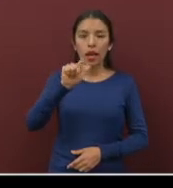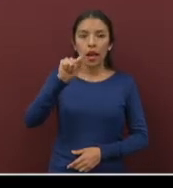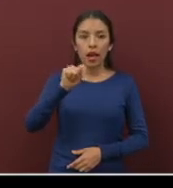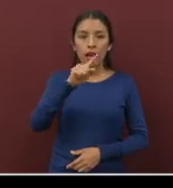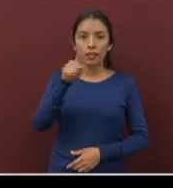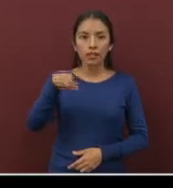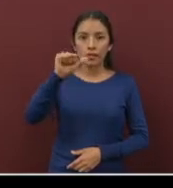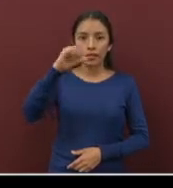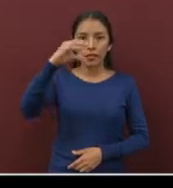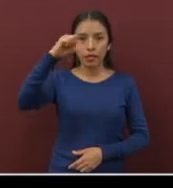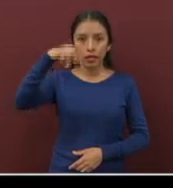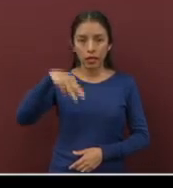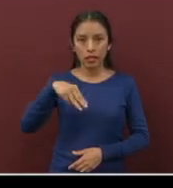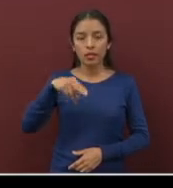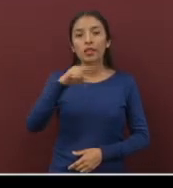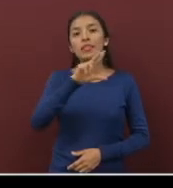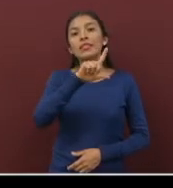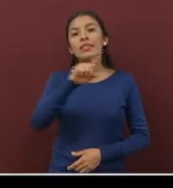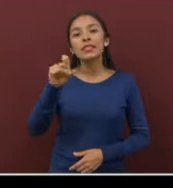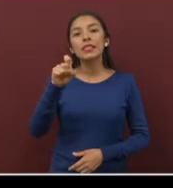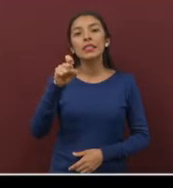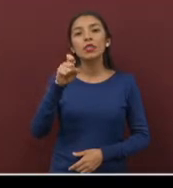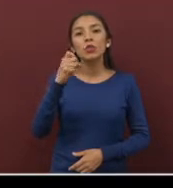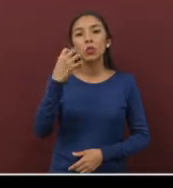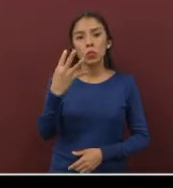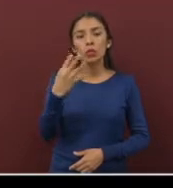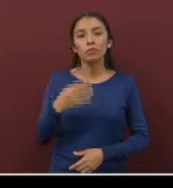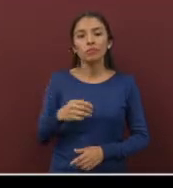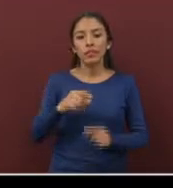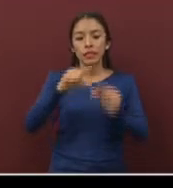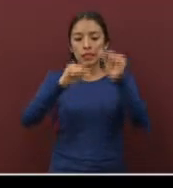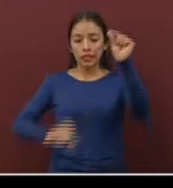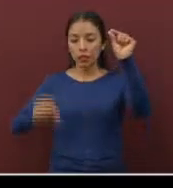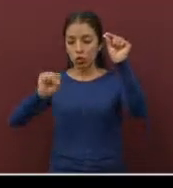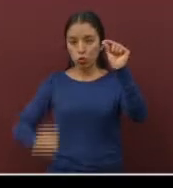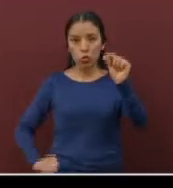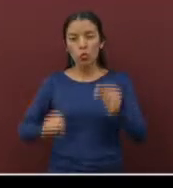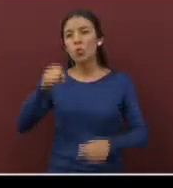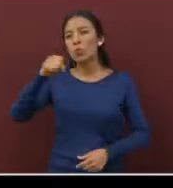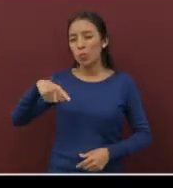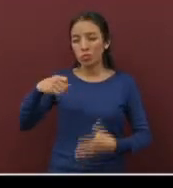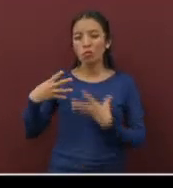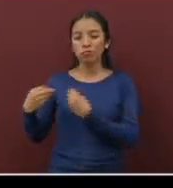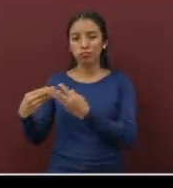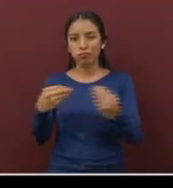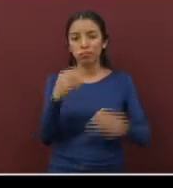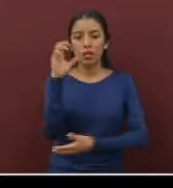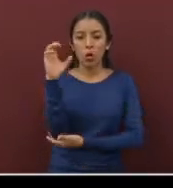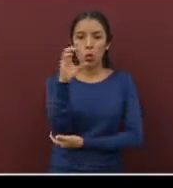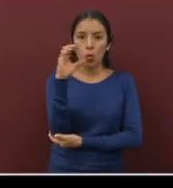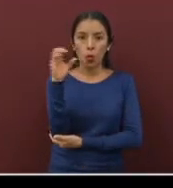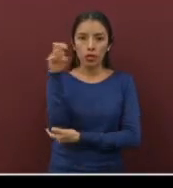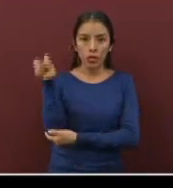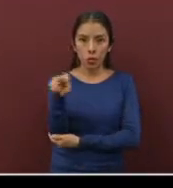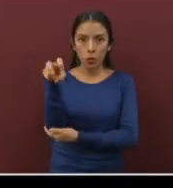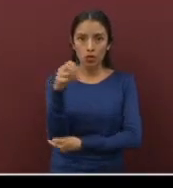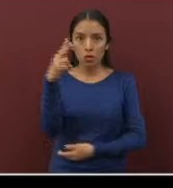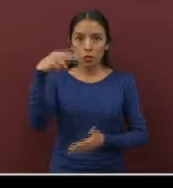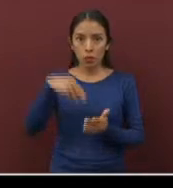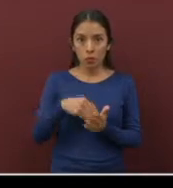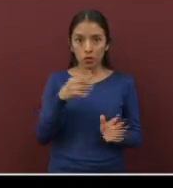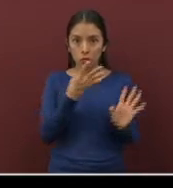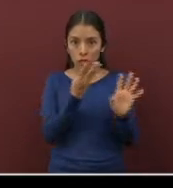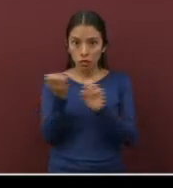104 la región sur también registra actividad de transmisión zacoalco reporta dos mil